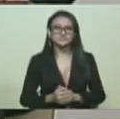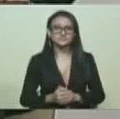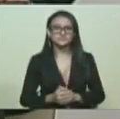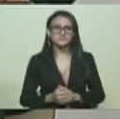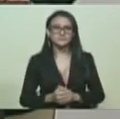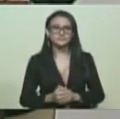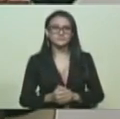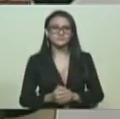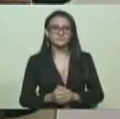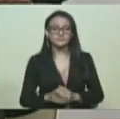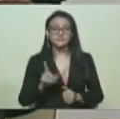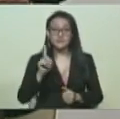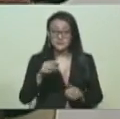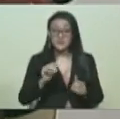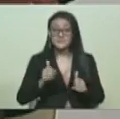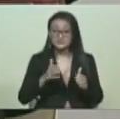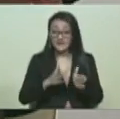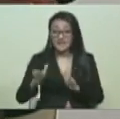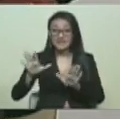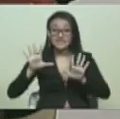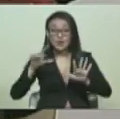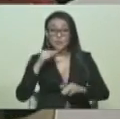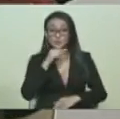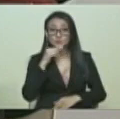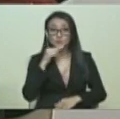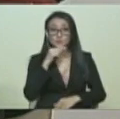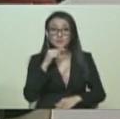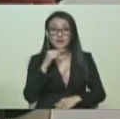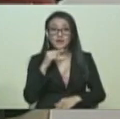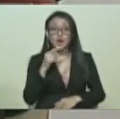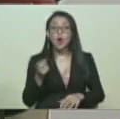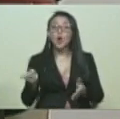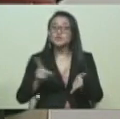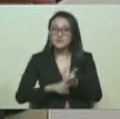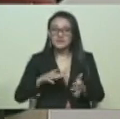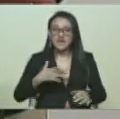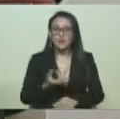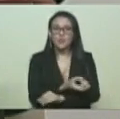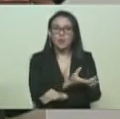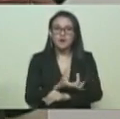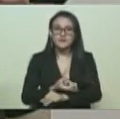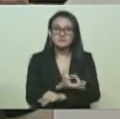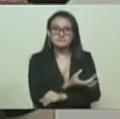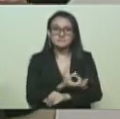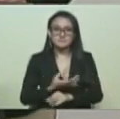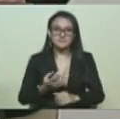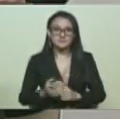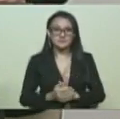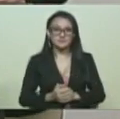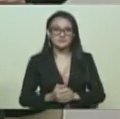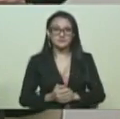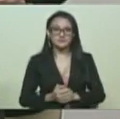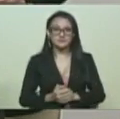iniciar a partir del 10 de octubre de nuevo las llamadas guarimbas. y con las guarimbas